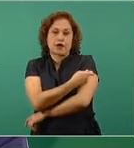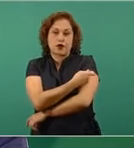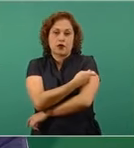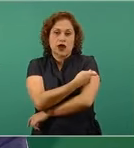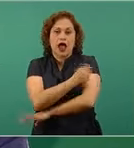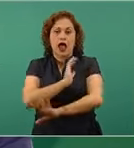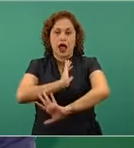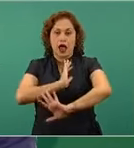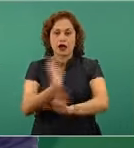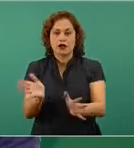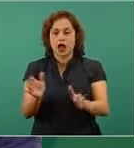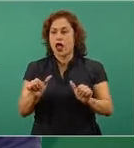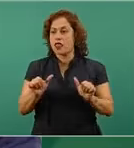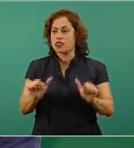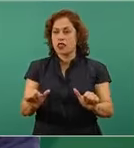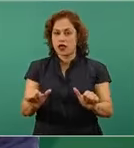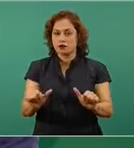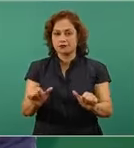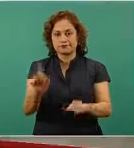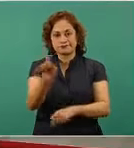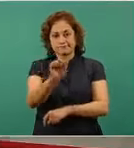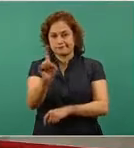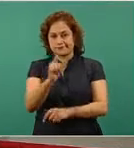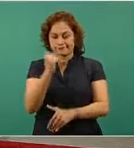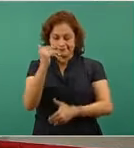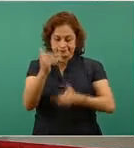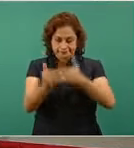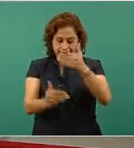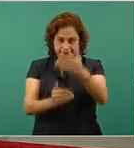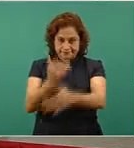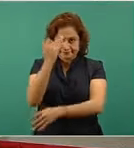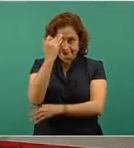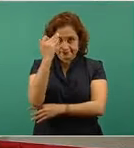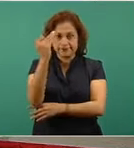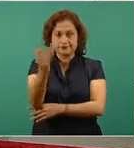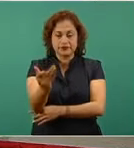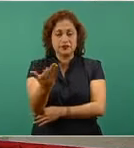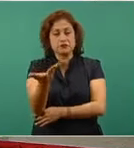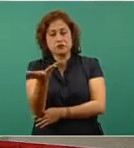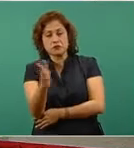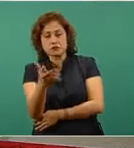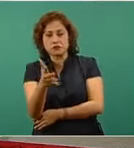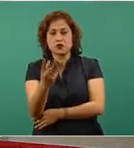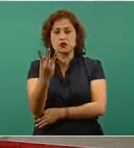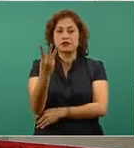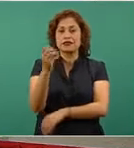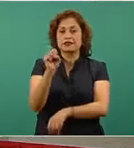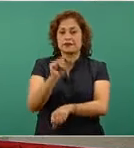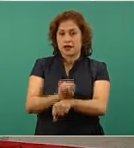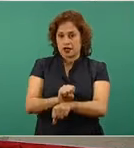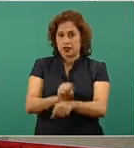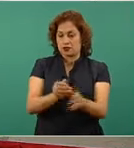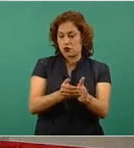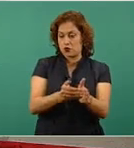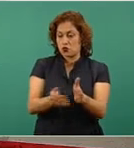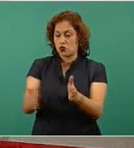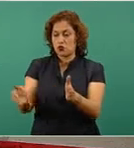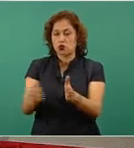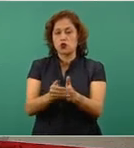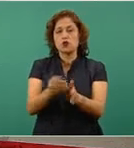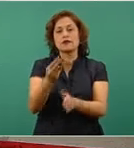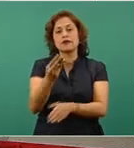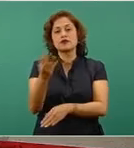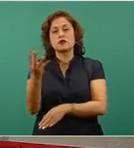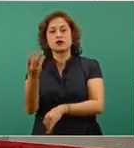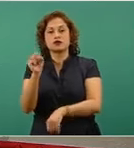inmediatamente. Deben pasar varios días, en promedio 3 semanas, de 3 a 4 semanas,